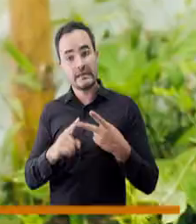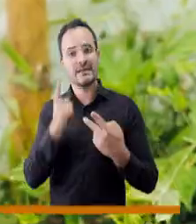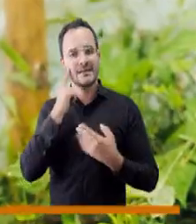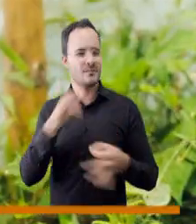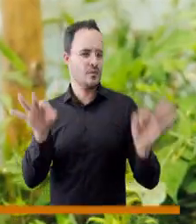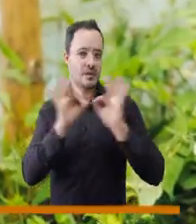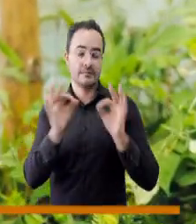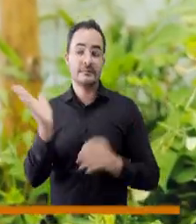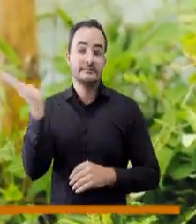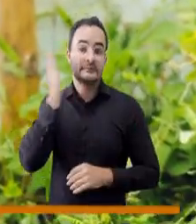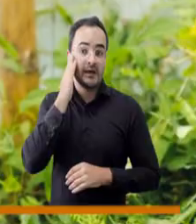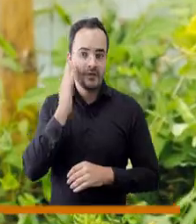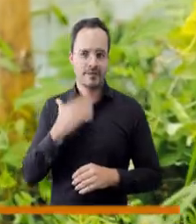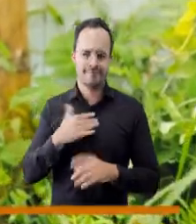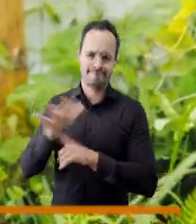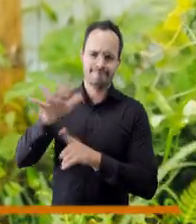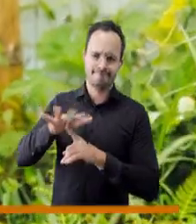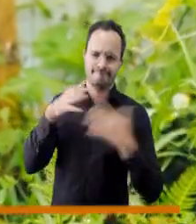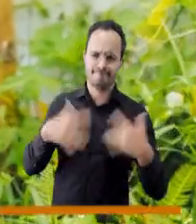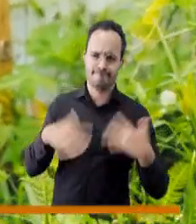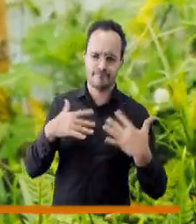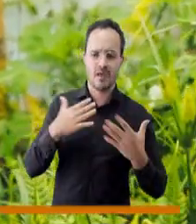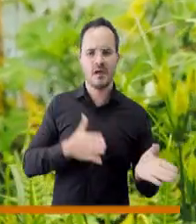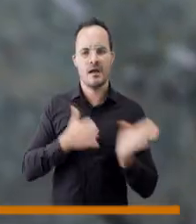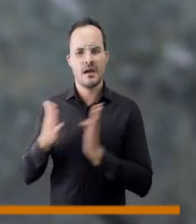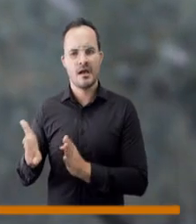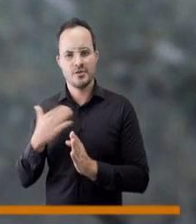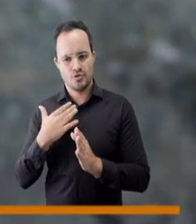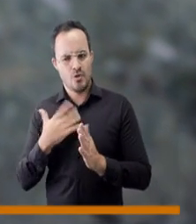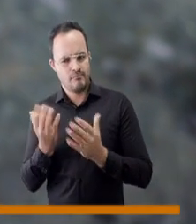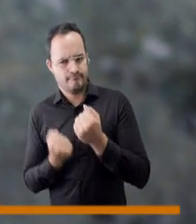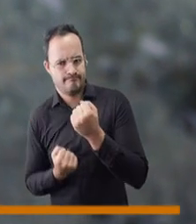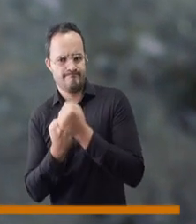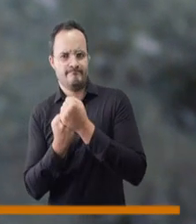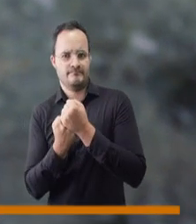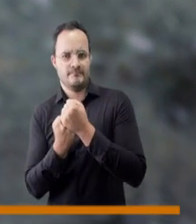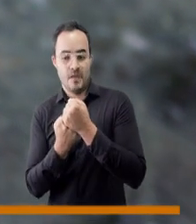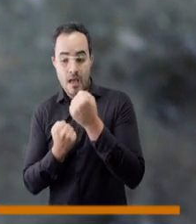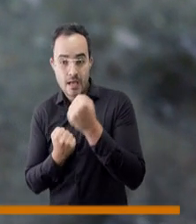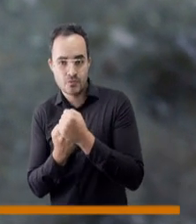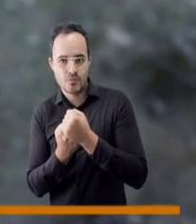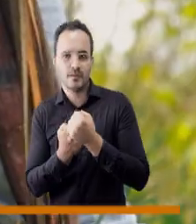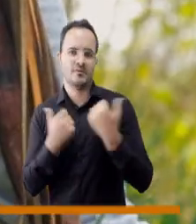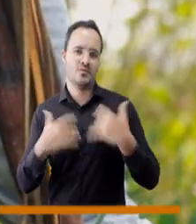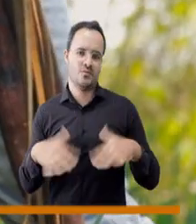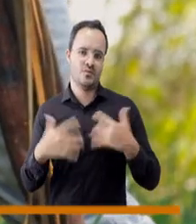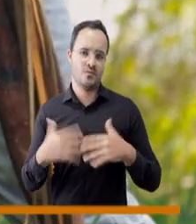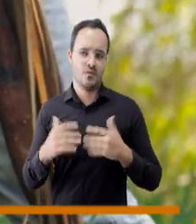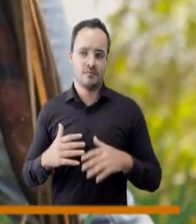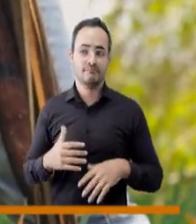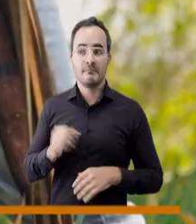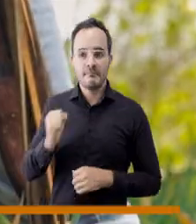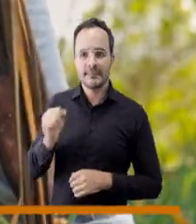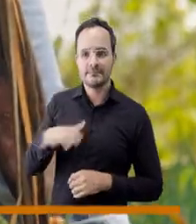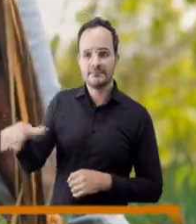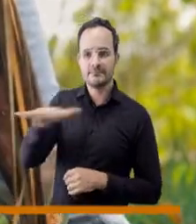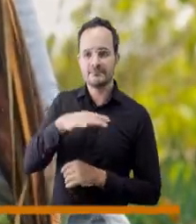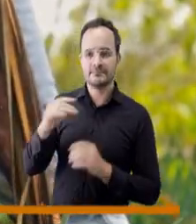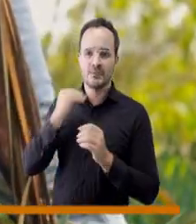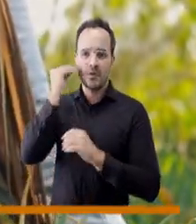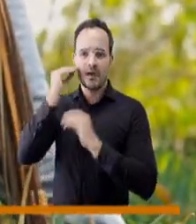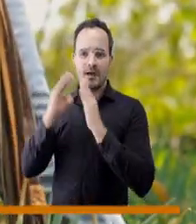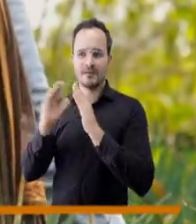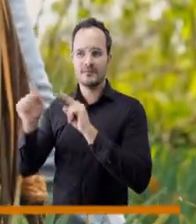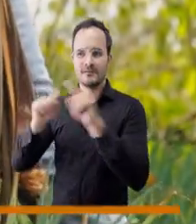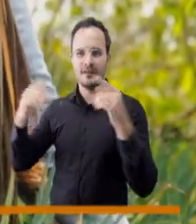de ese aporte de tu compensación, la cual se va directamente a nuestras familias campesinas que tenemos